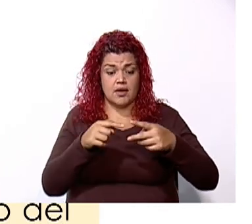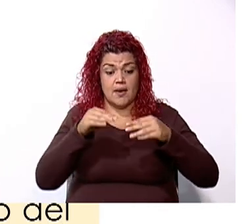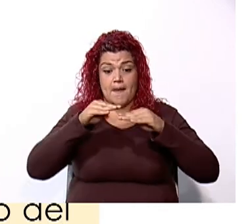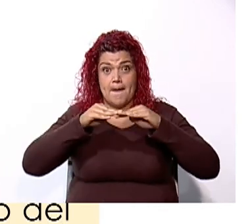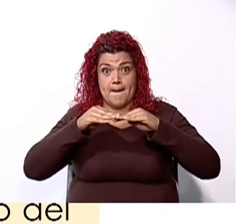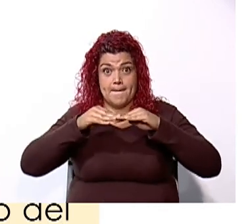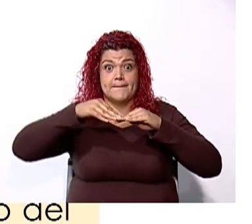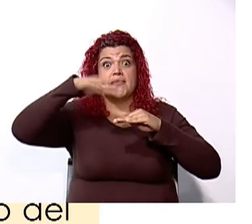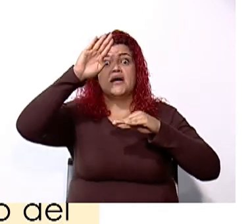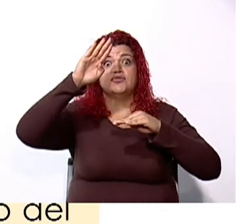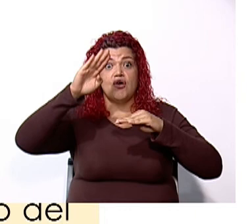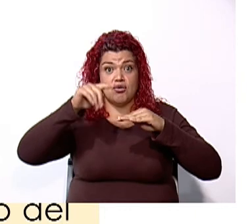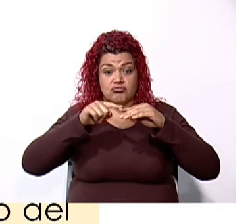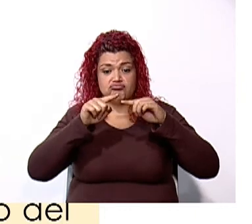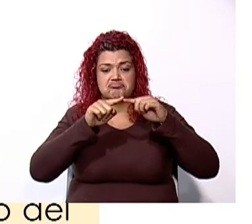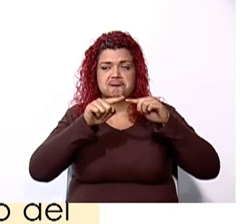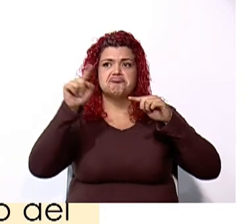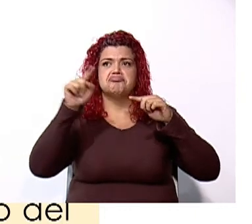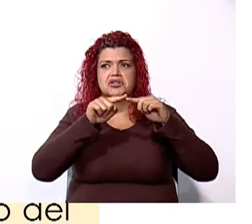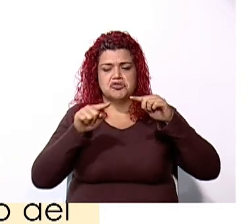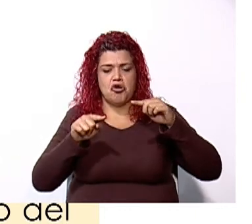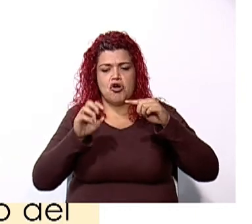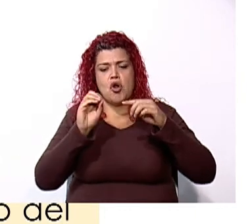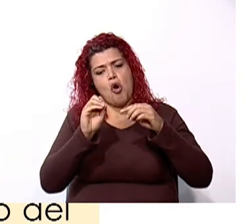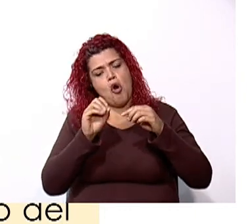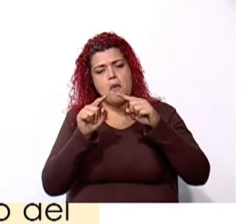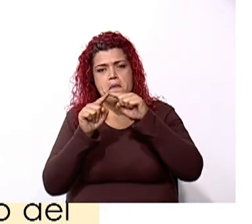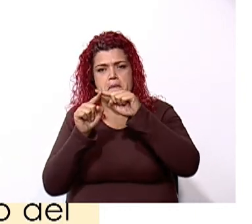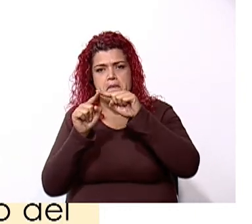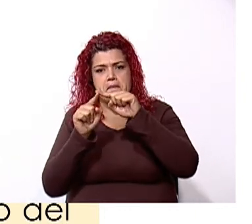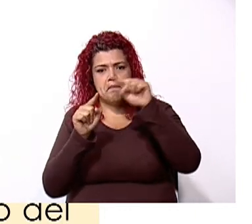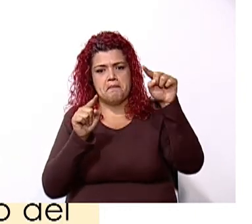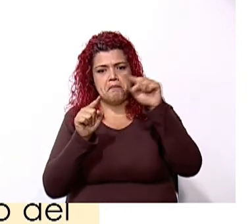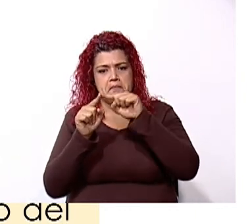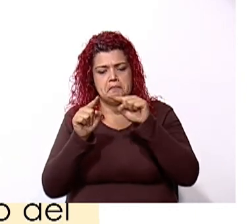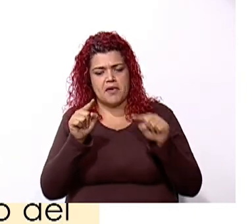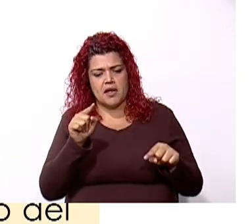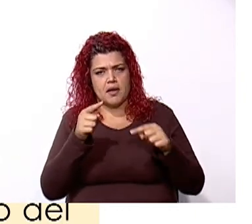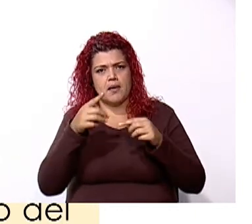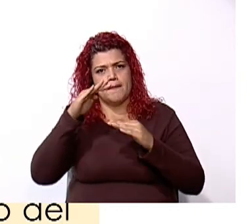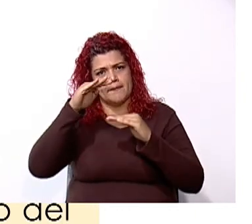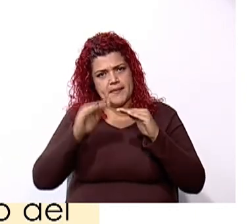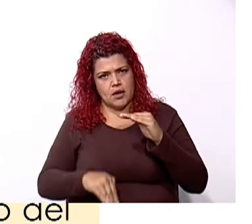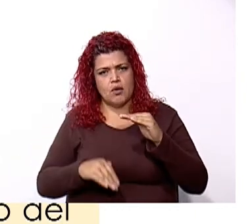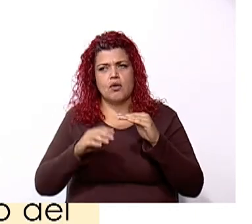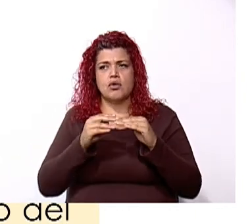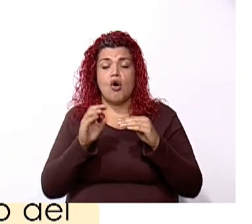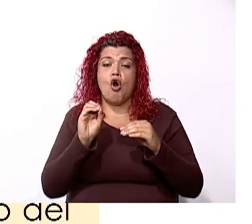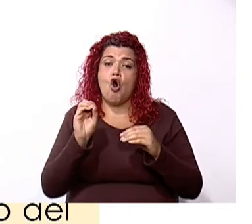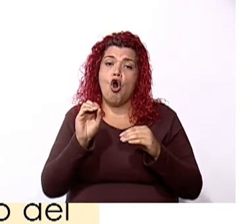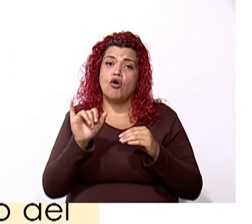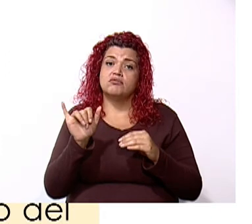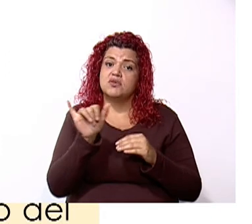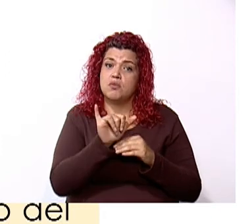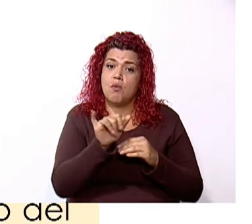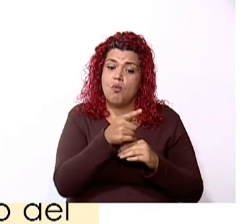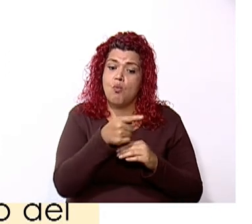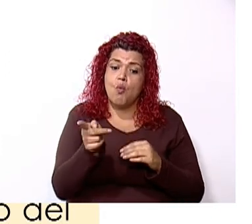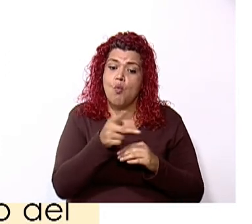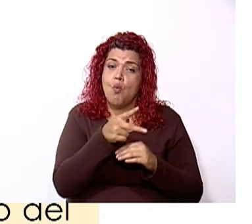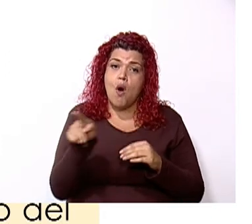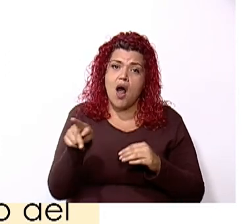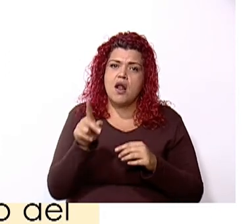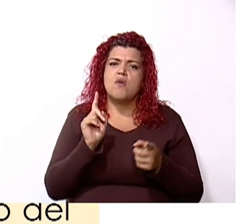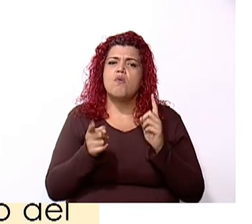que, menor que o igual que? Recuerden el ejemplo de la cápsula que vimos al inicio.